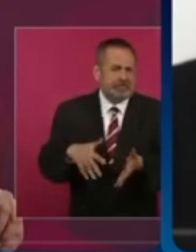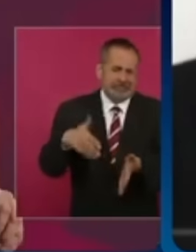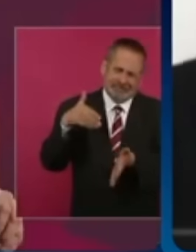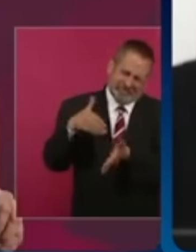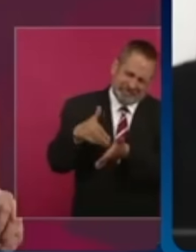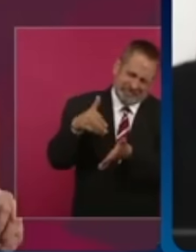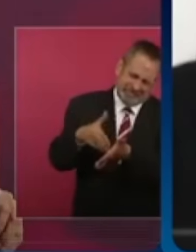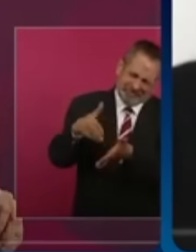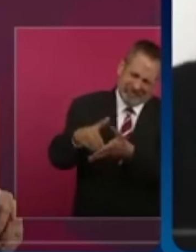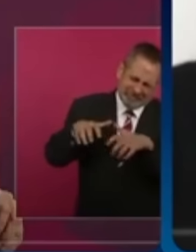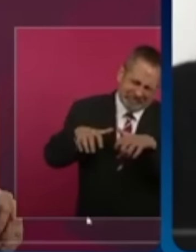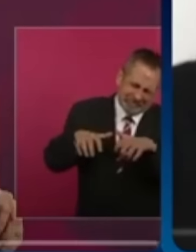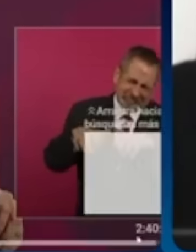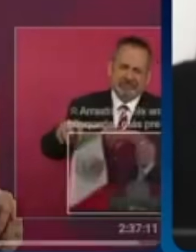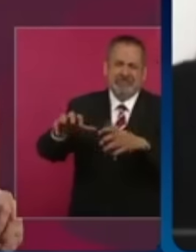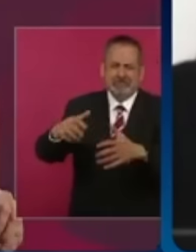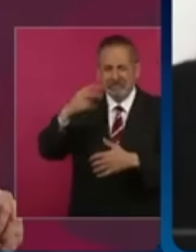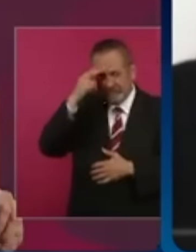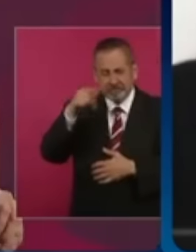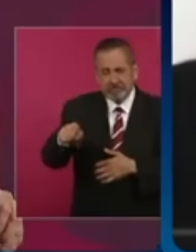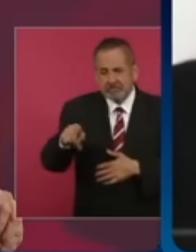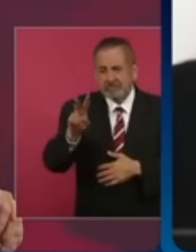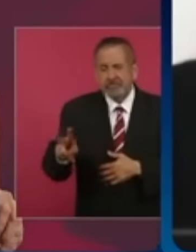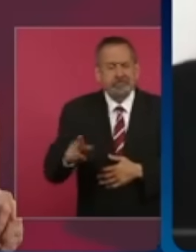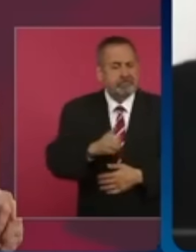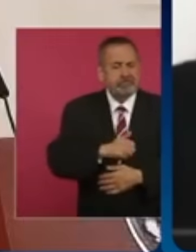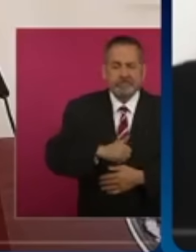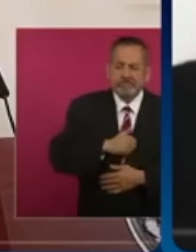Millones de mexicanos que lamentablemente